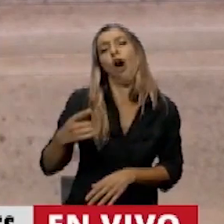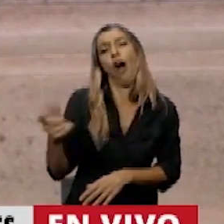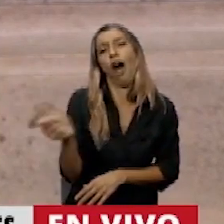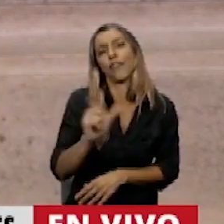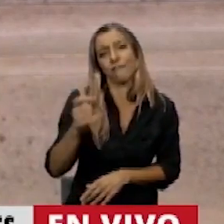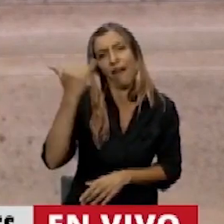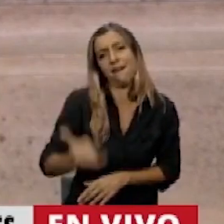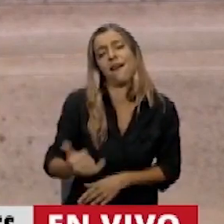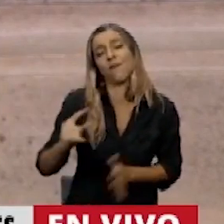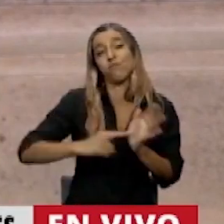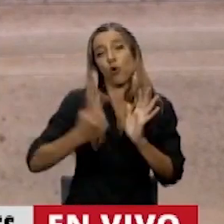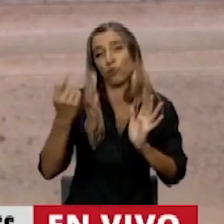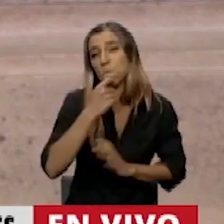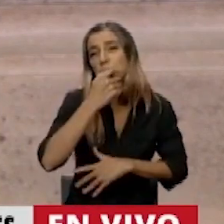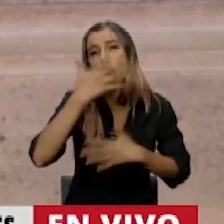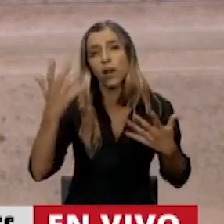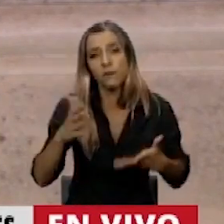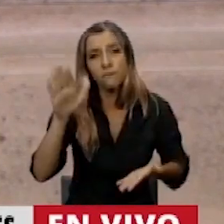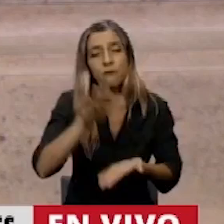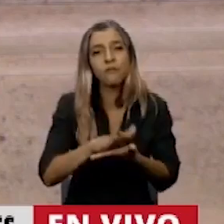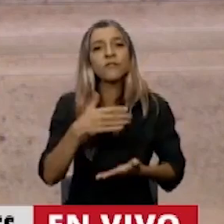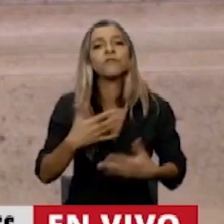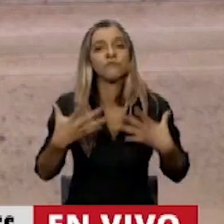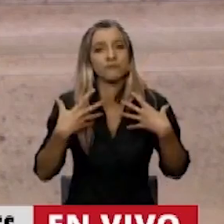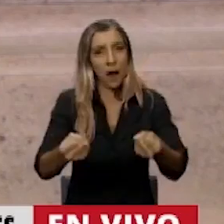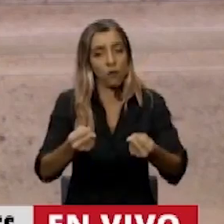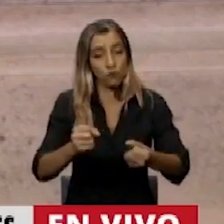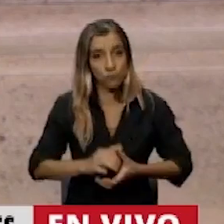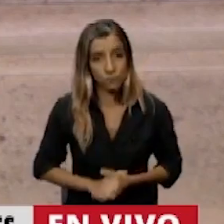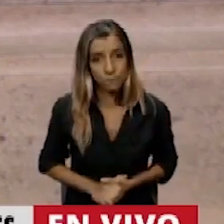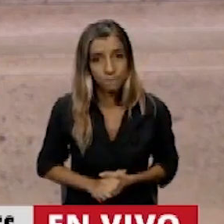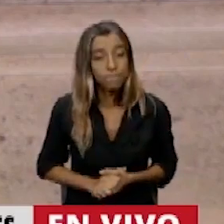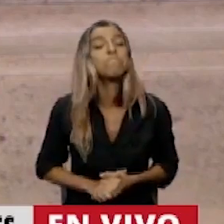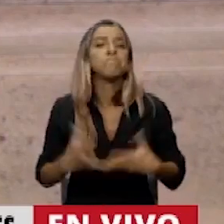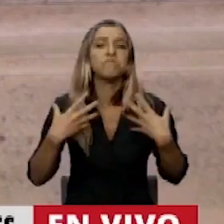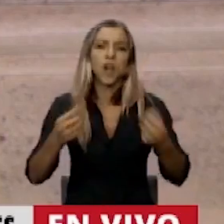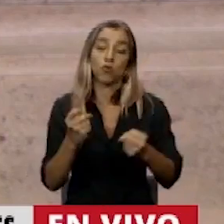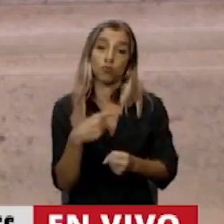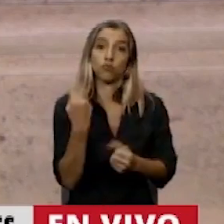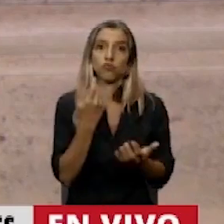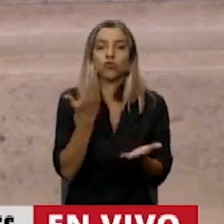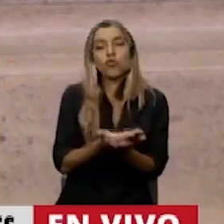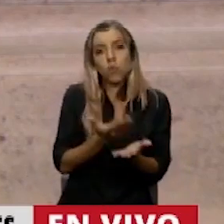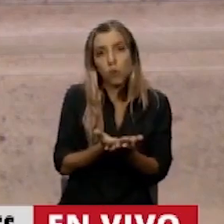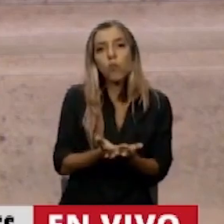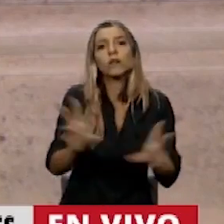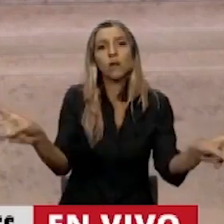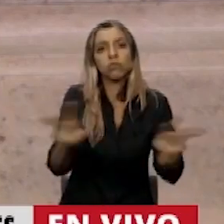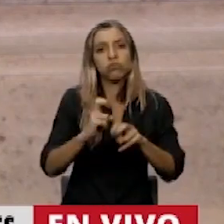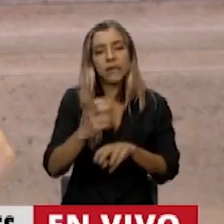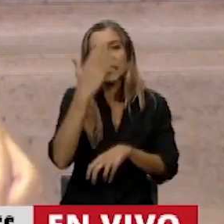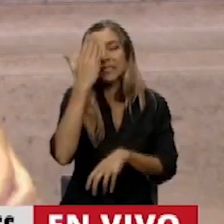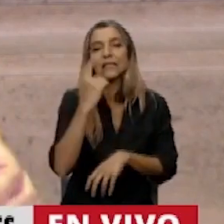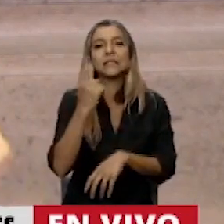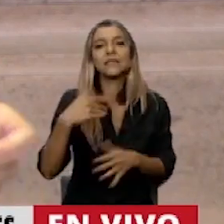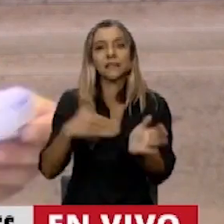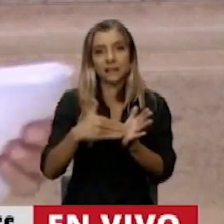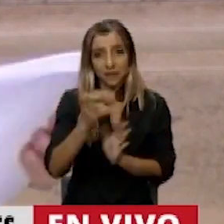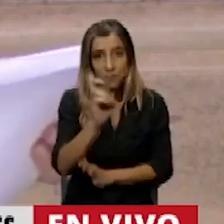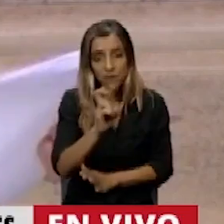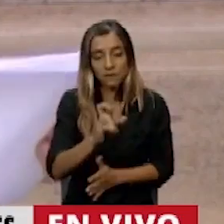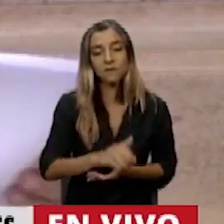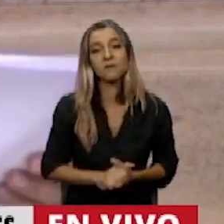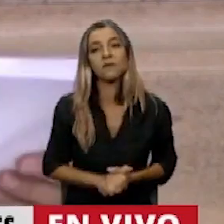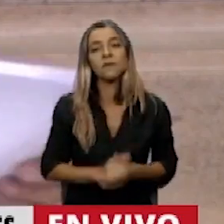sobre el destino de la salud. No solo el nuestro plantea recaudar 15 mil millones de dólares, sino que